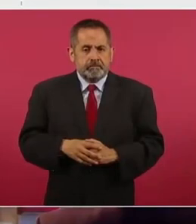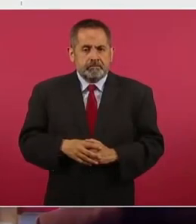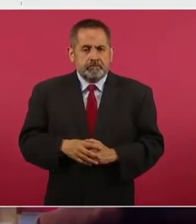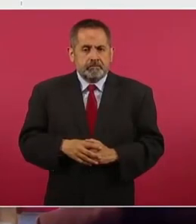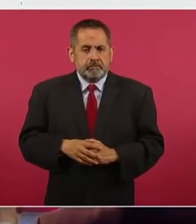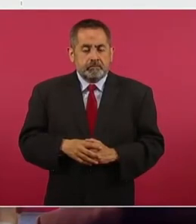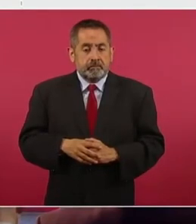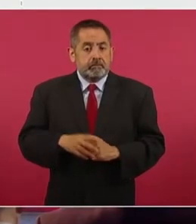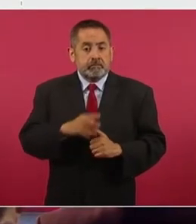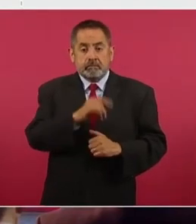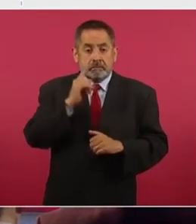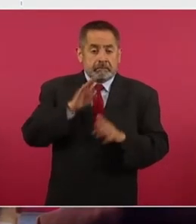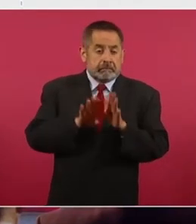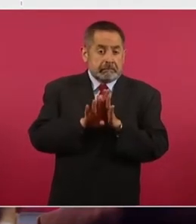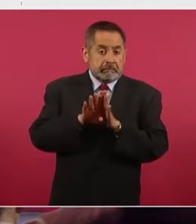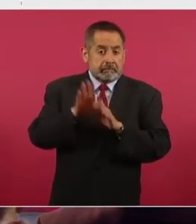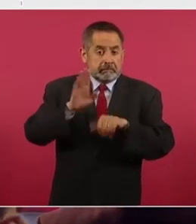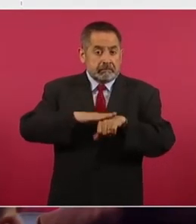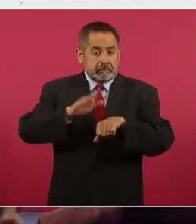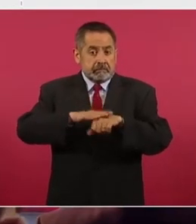Esto iba así.